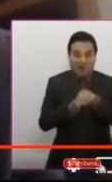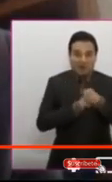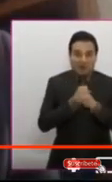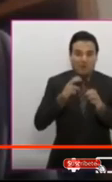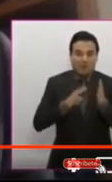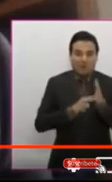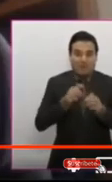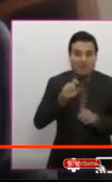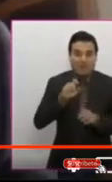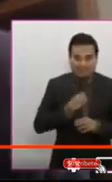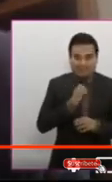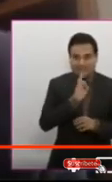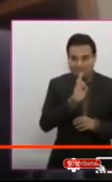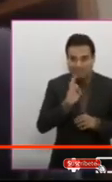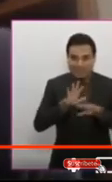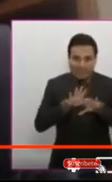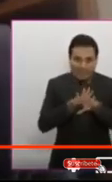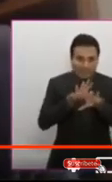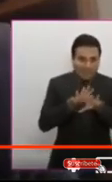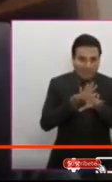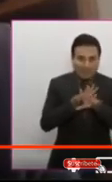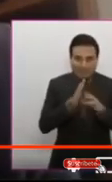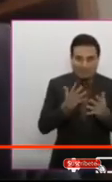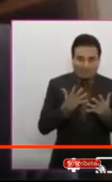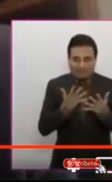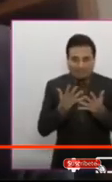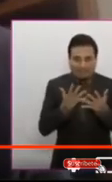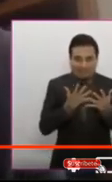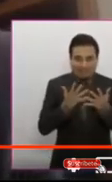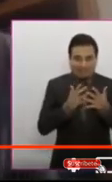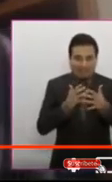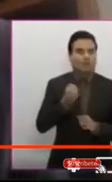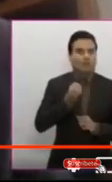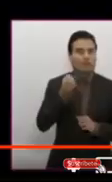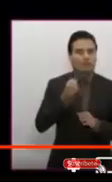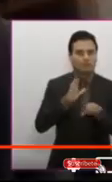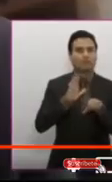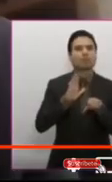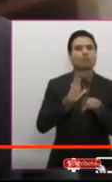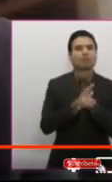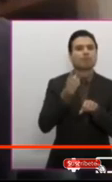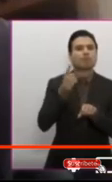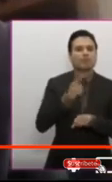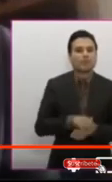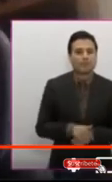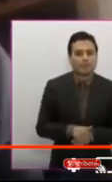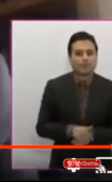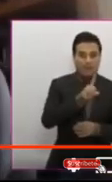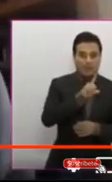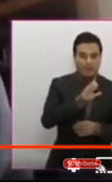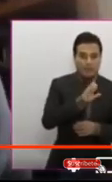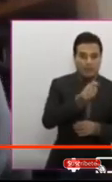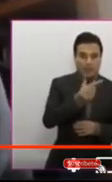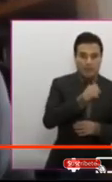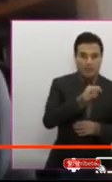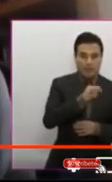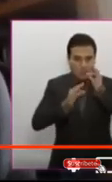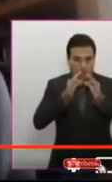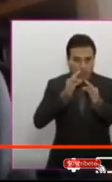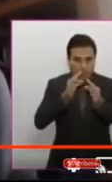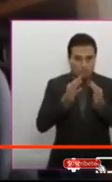pandemia que nos lleve electoral los calendarios electorales en juanjuí todos se superponen dos días fusión al